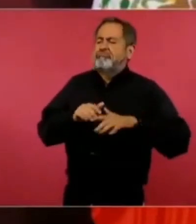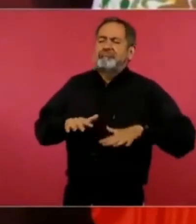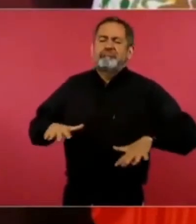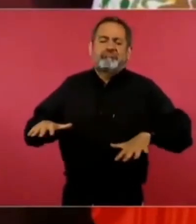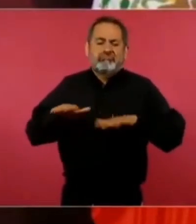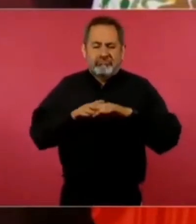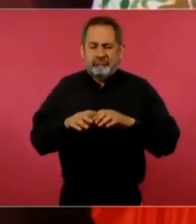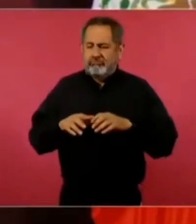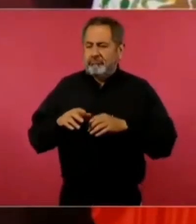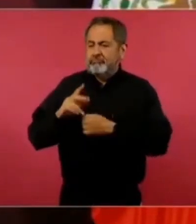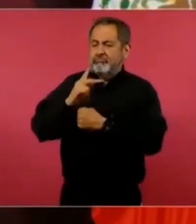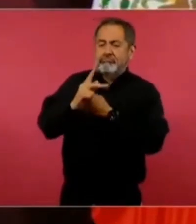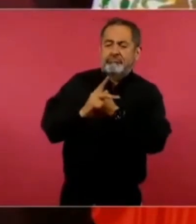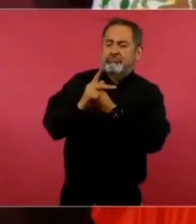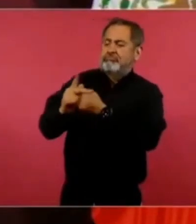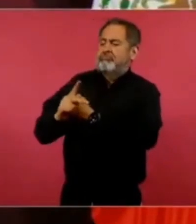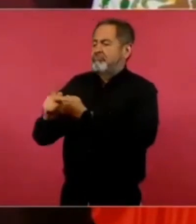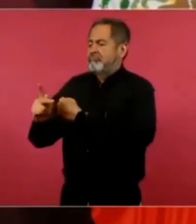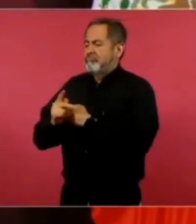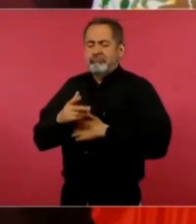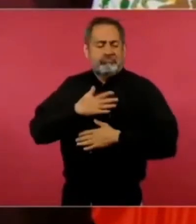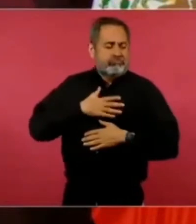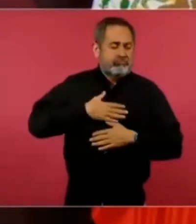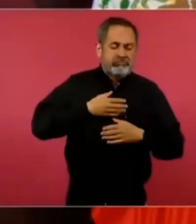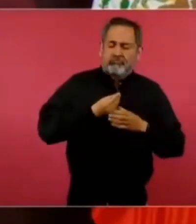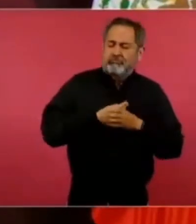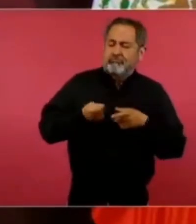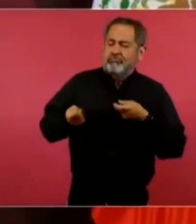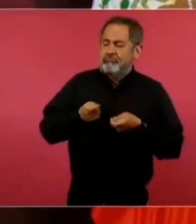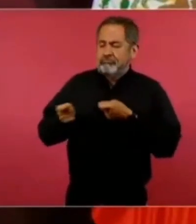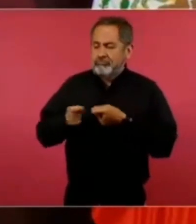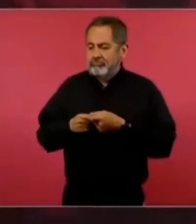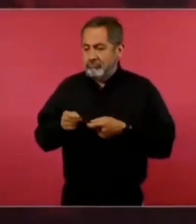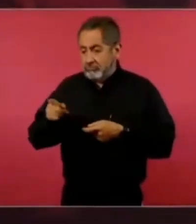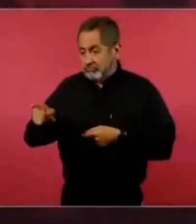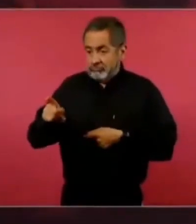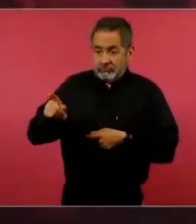los países y no respetan soberanías,